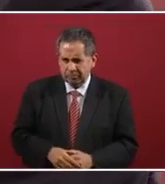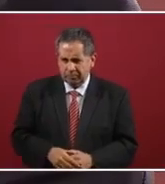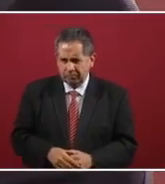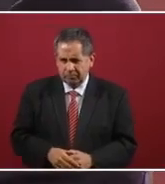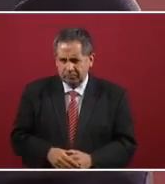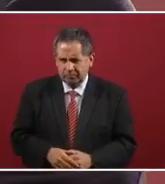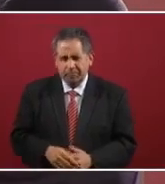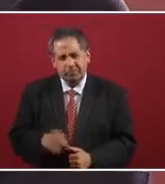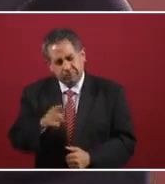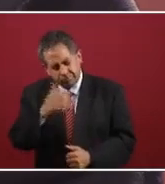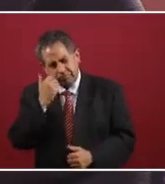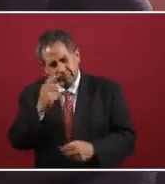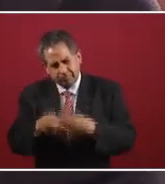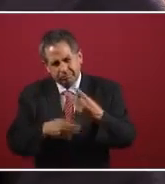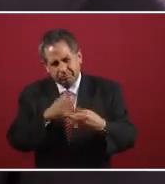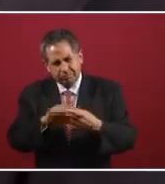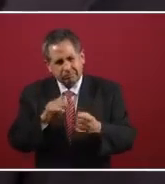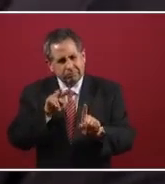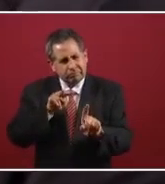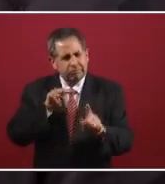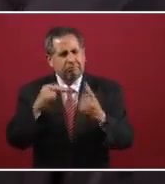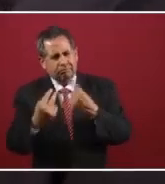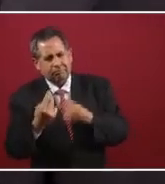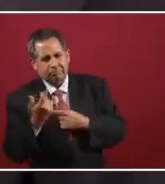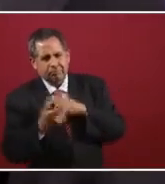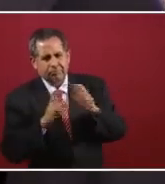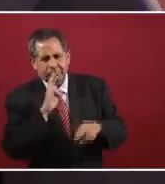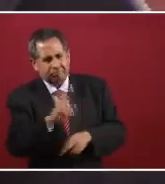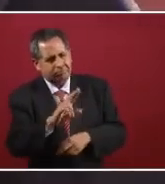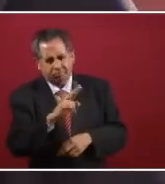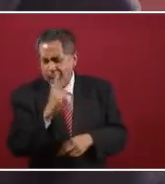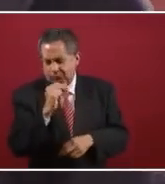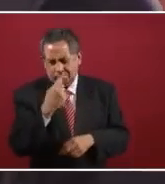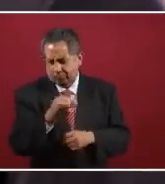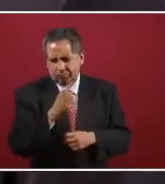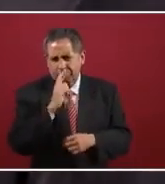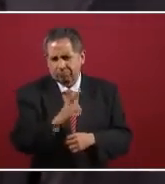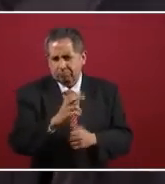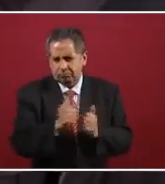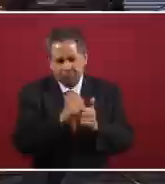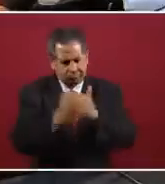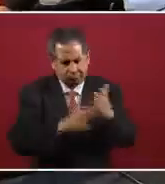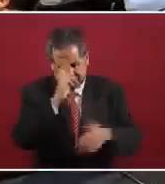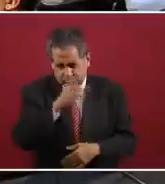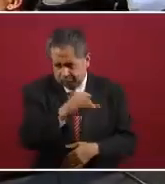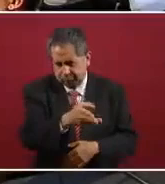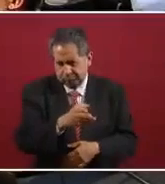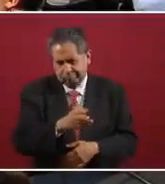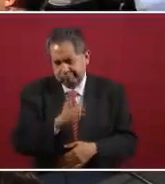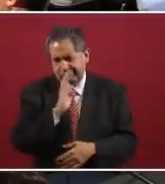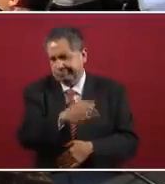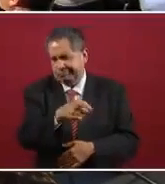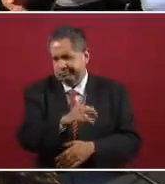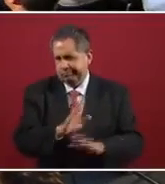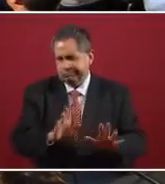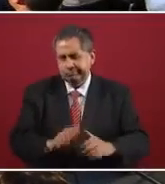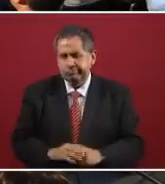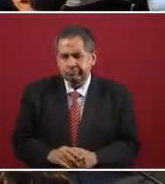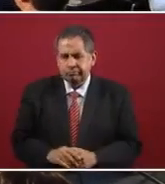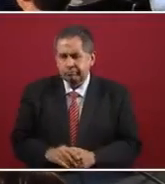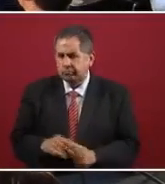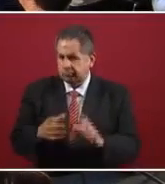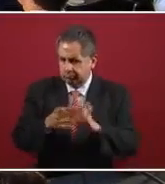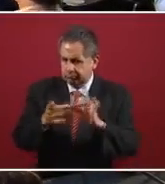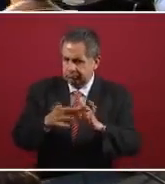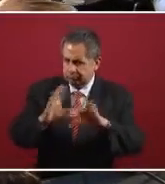¿Usted quiere que yo le conteste de otra manera? No le voy a contestar así, con todo respeto a usted. Nada más